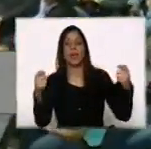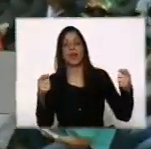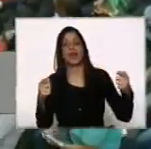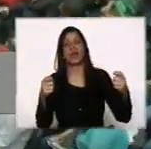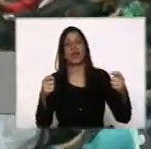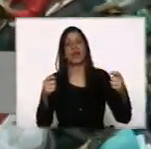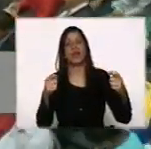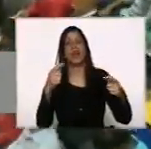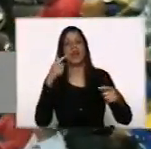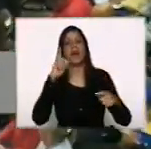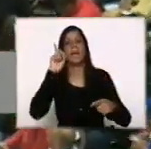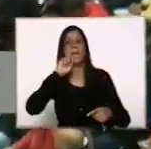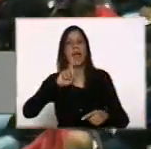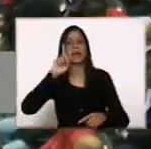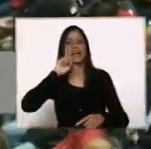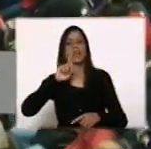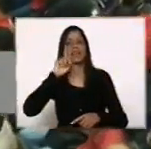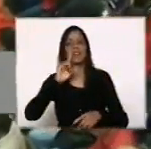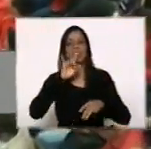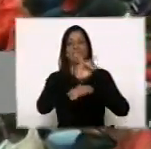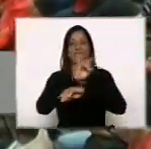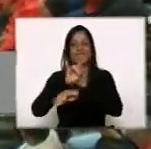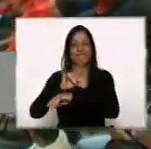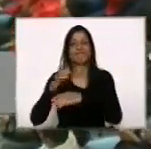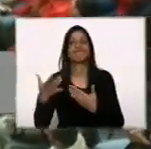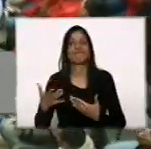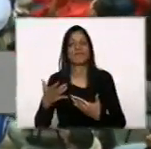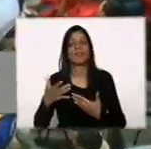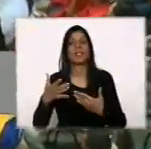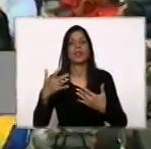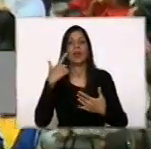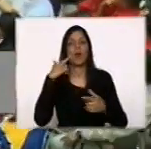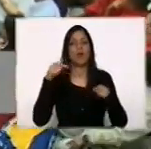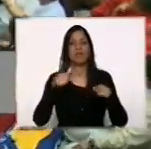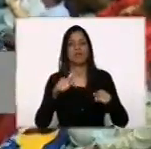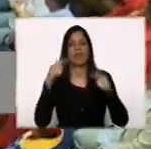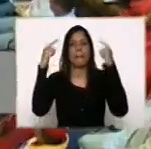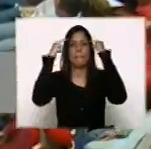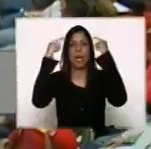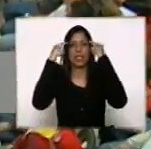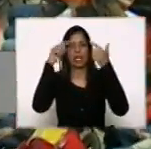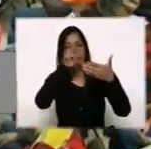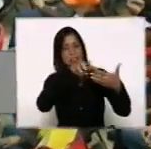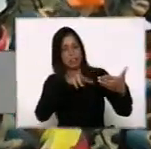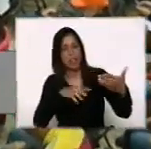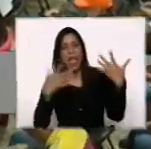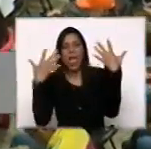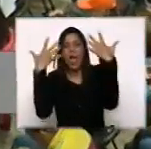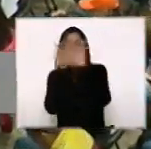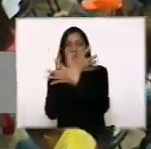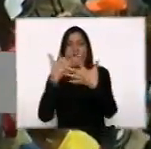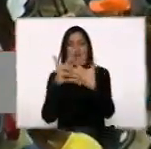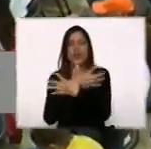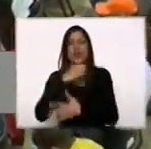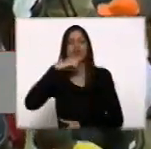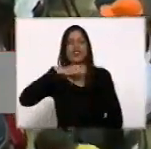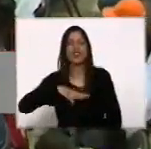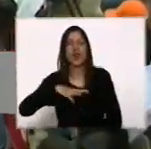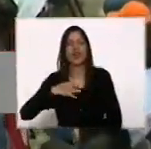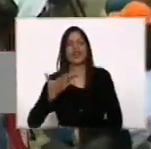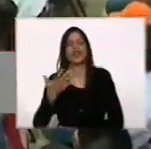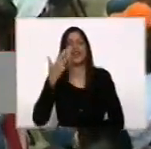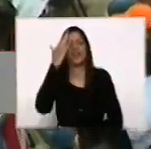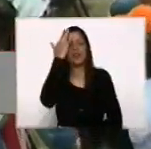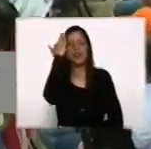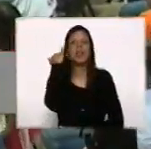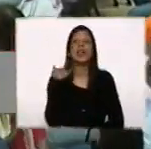es la guerra indudablemente, sobre todo la guerra psicológica, la guerra mediática, que trata de tergiversar los hechos históricos, incluso